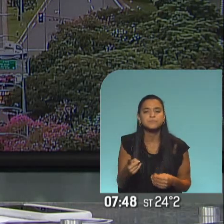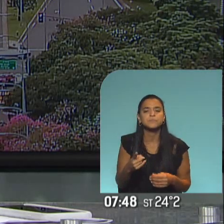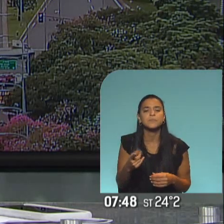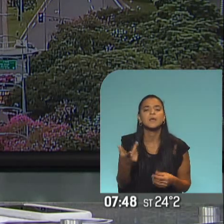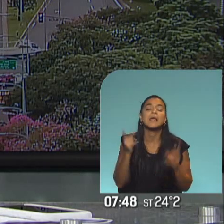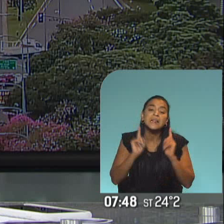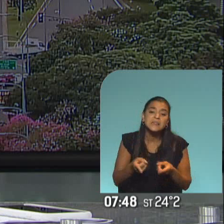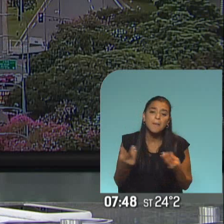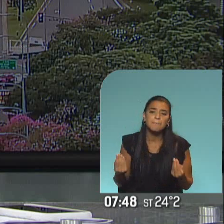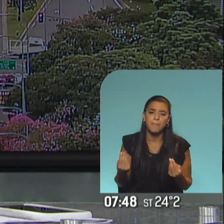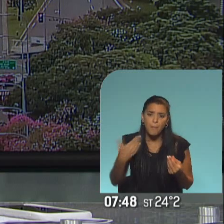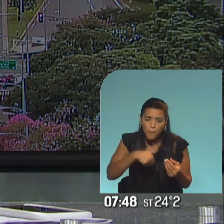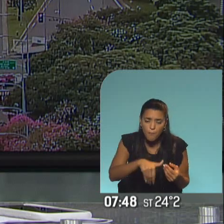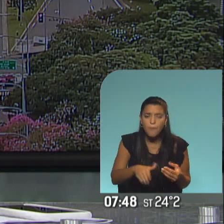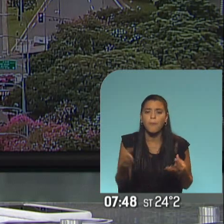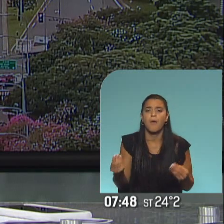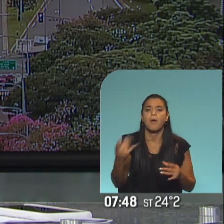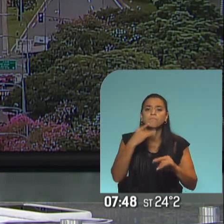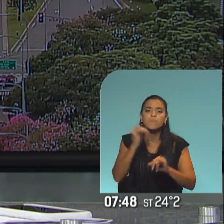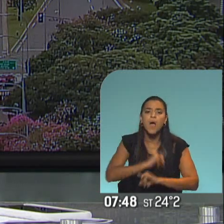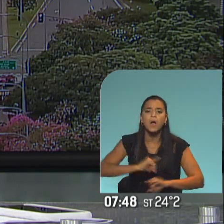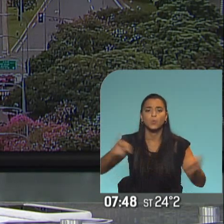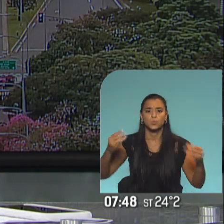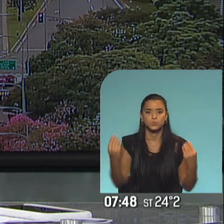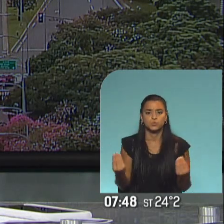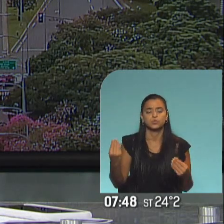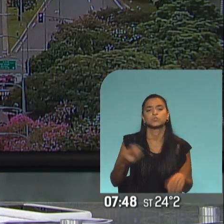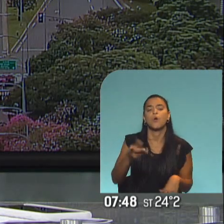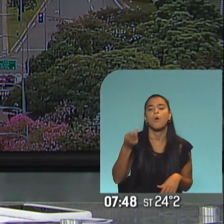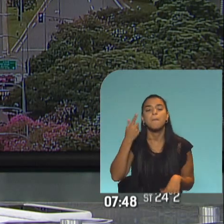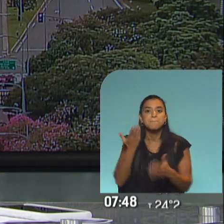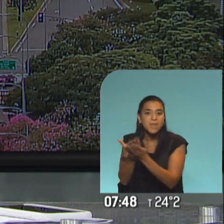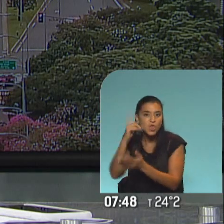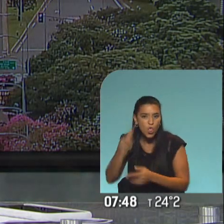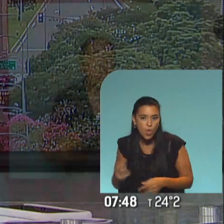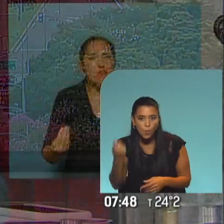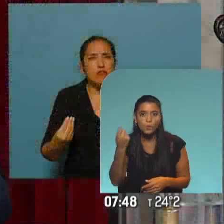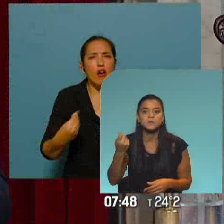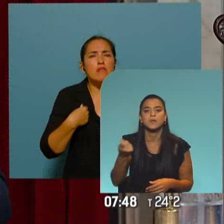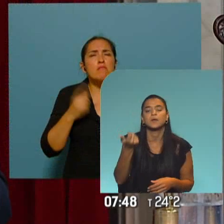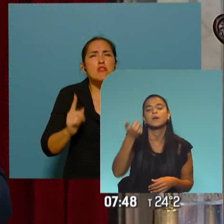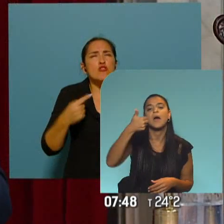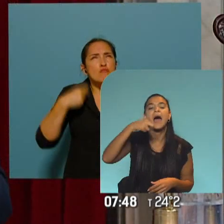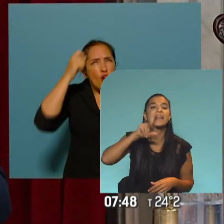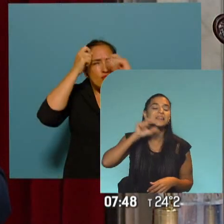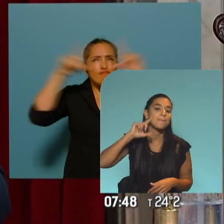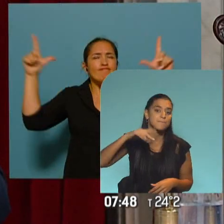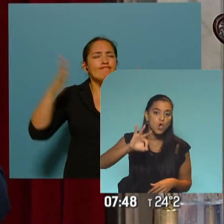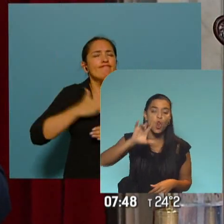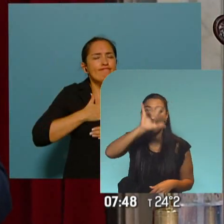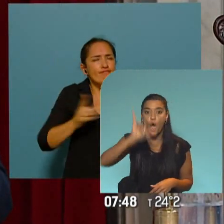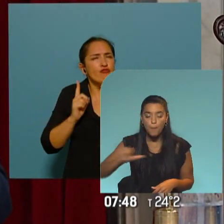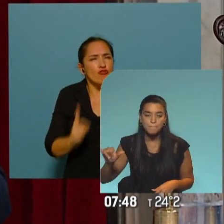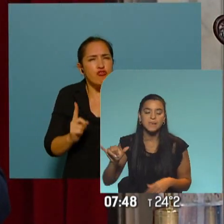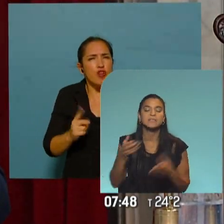básicamente también lo que viene a partir de los anuncios, entre otros el de la querella criminal. Por eso ya mismo estamos con Artemio López, es sociólogo, consultor